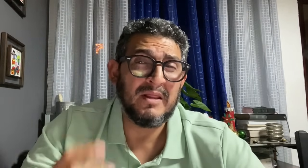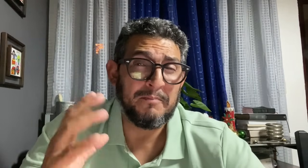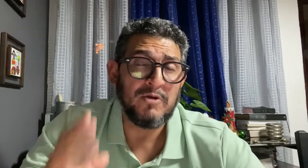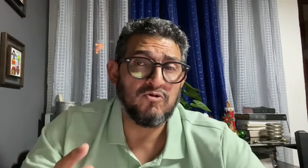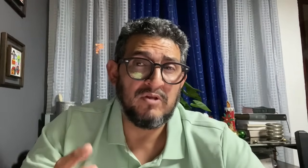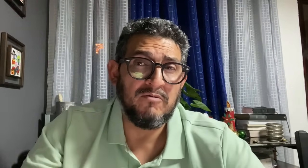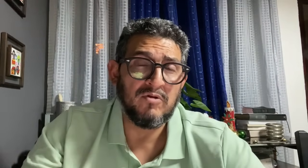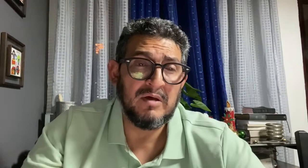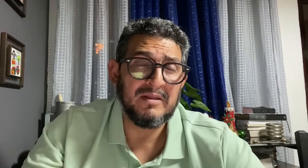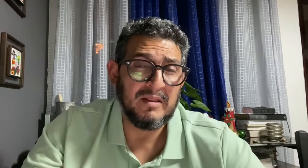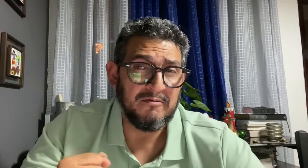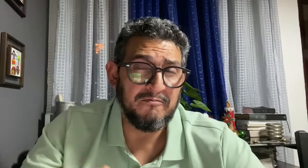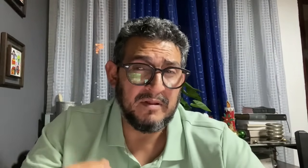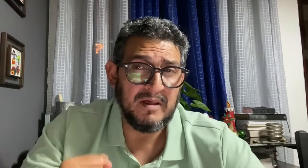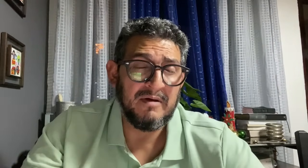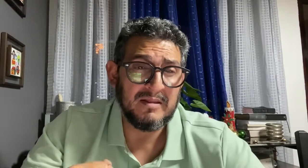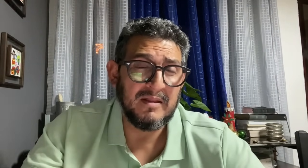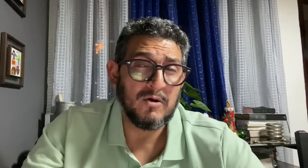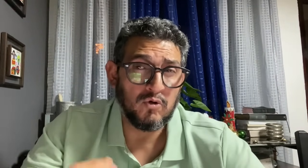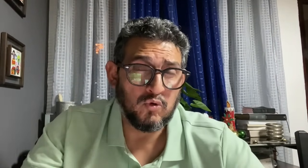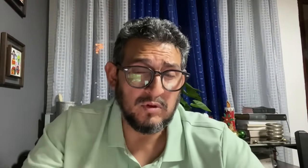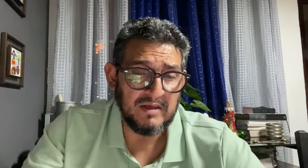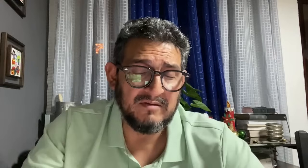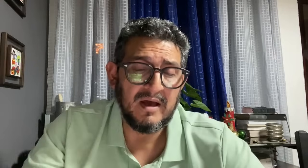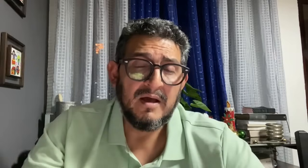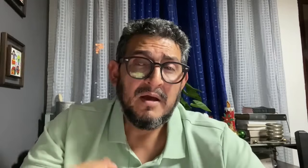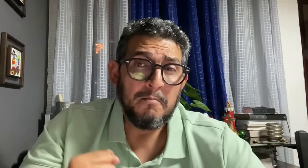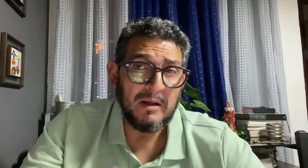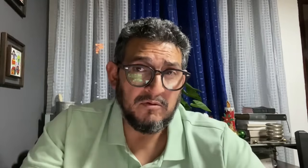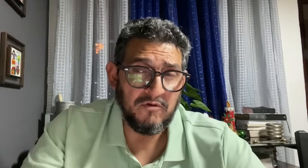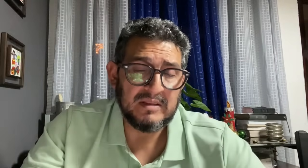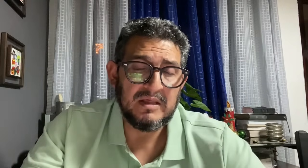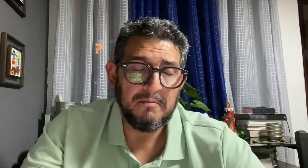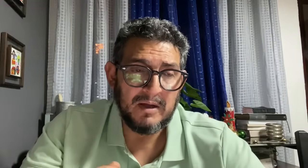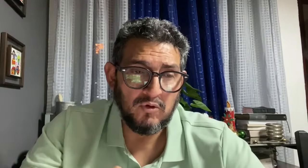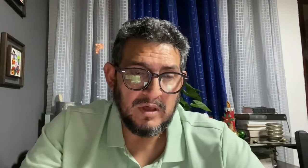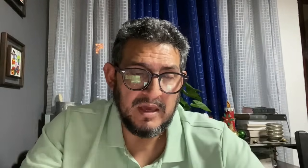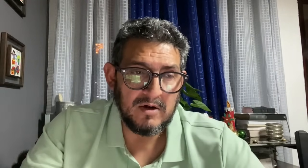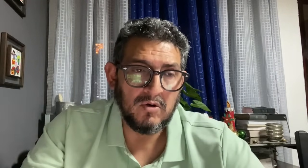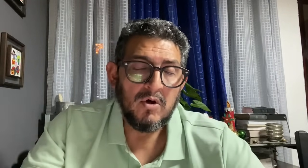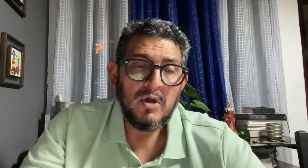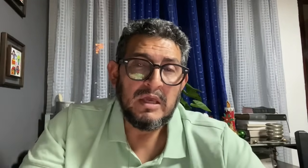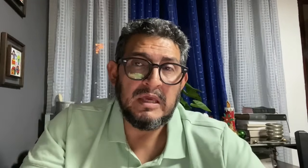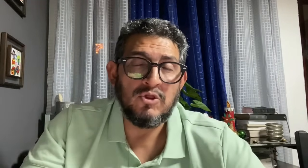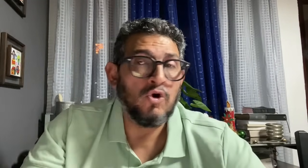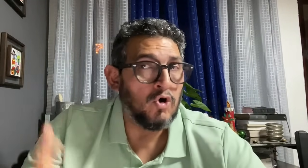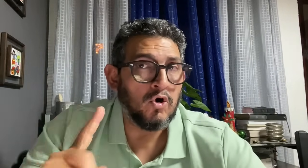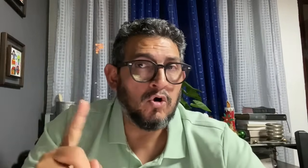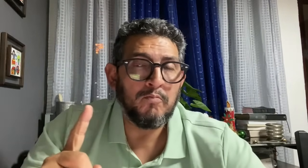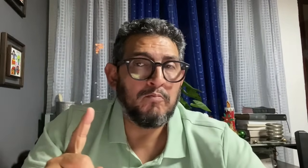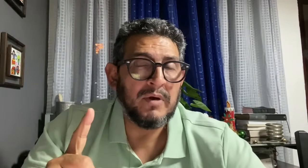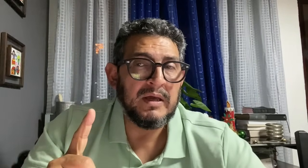puede tener paños tibios, debe tener contundencia, mano fuerte, mano de hierro y